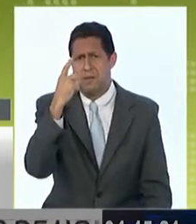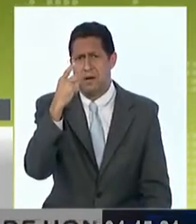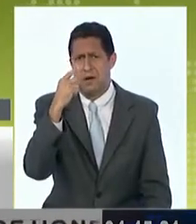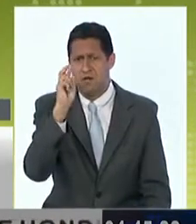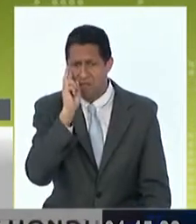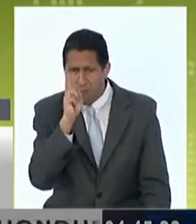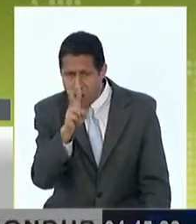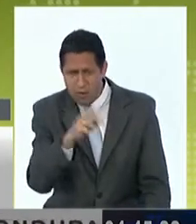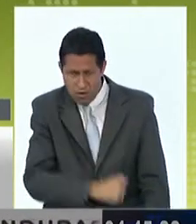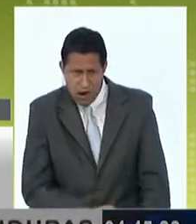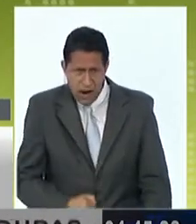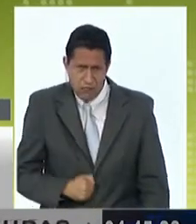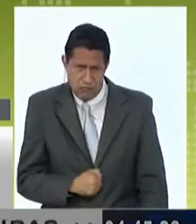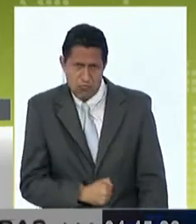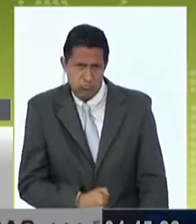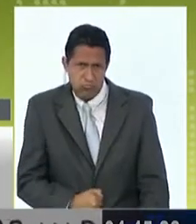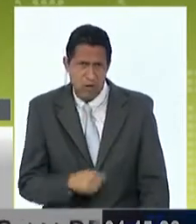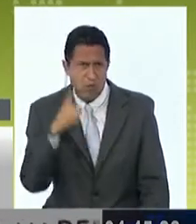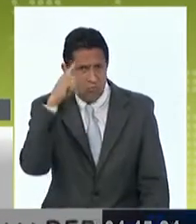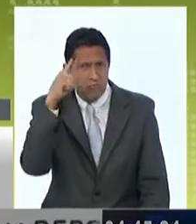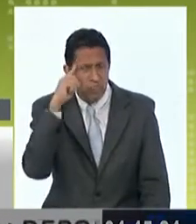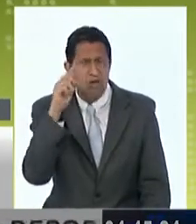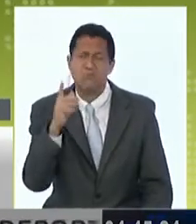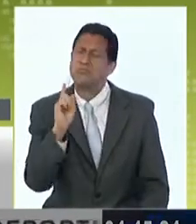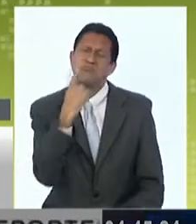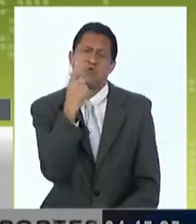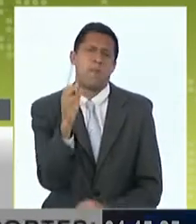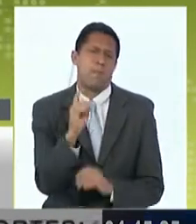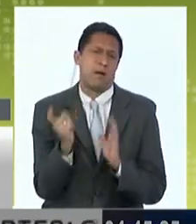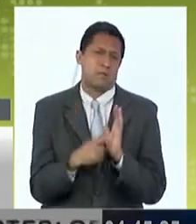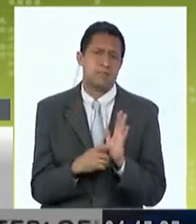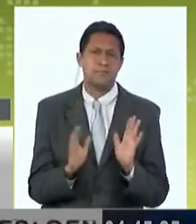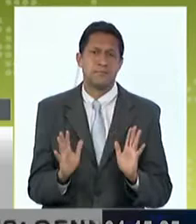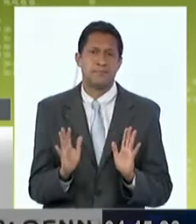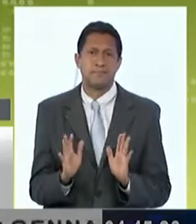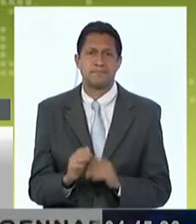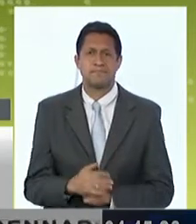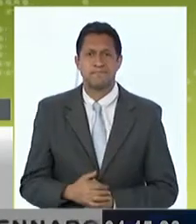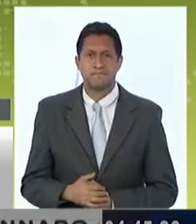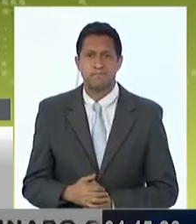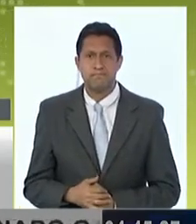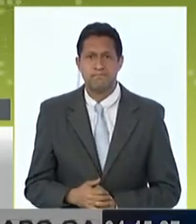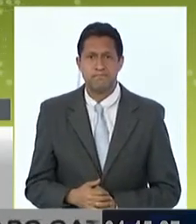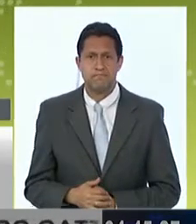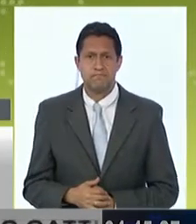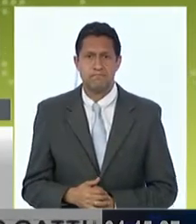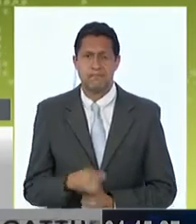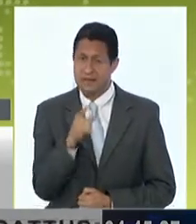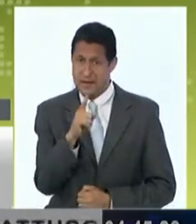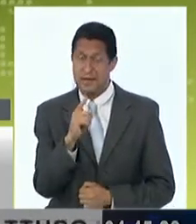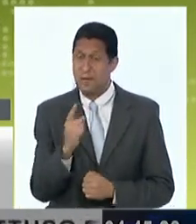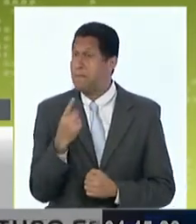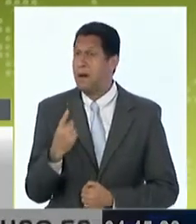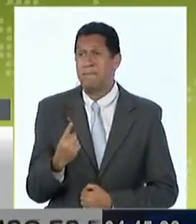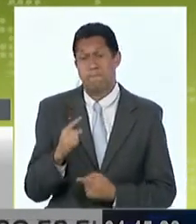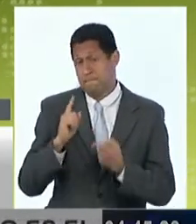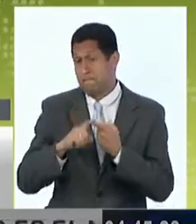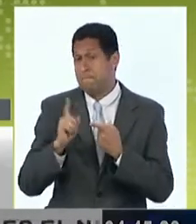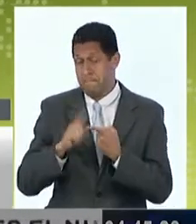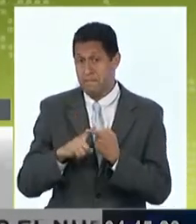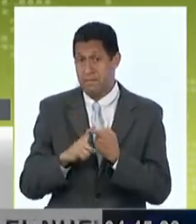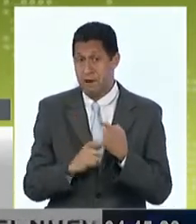la y el ecosonograma es suficiente ahora es la herramienta más indicada del